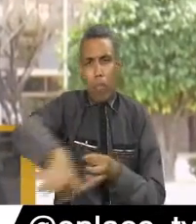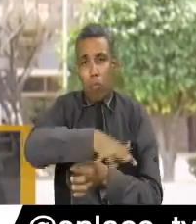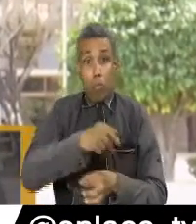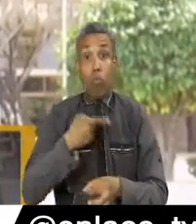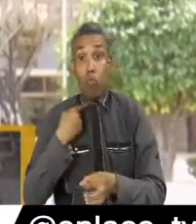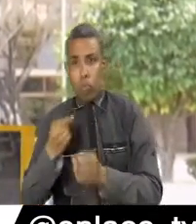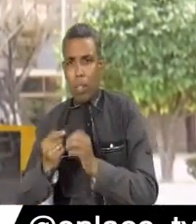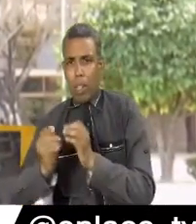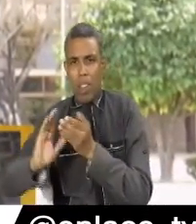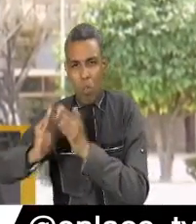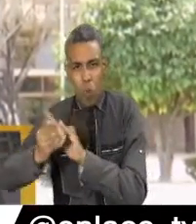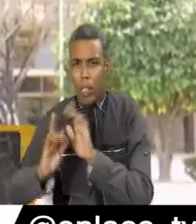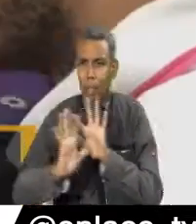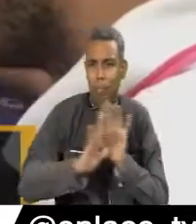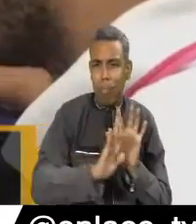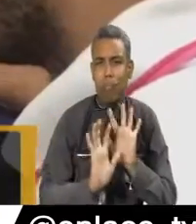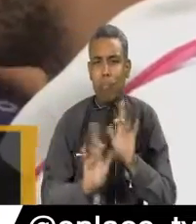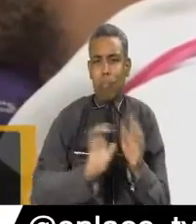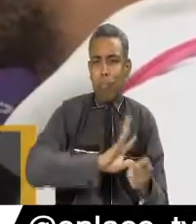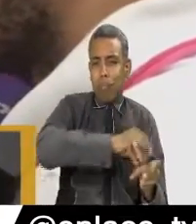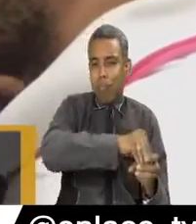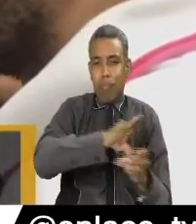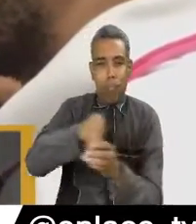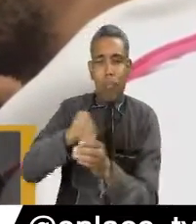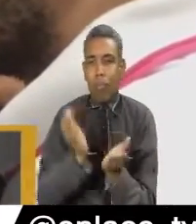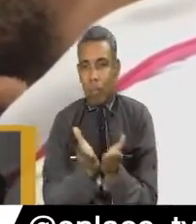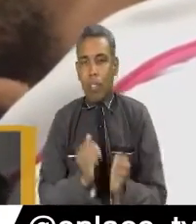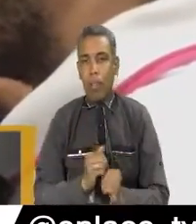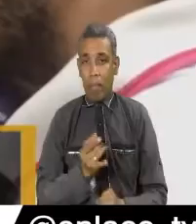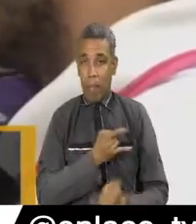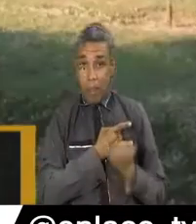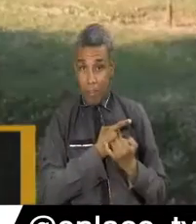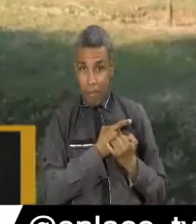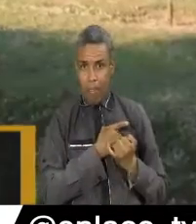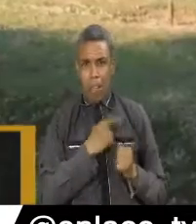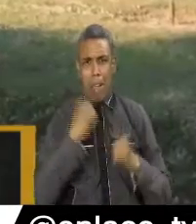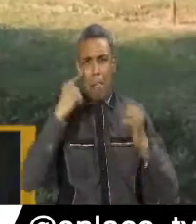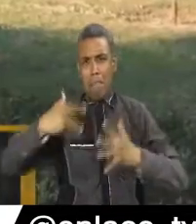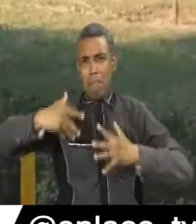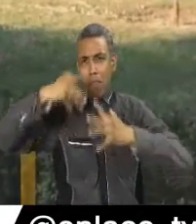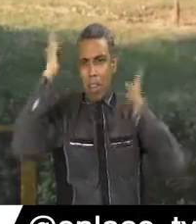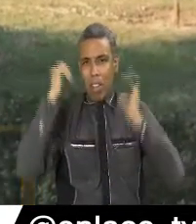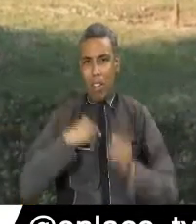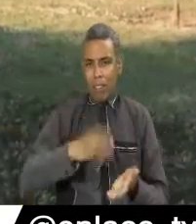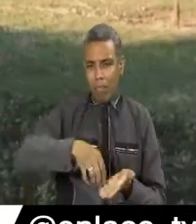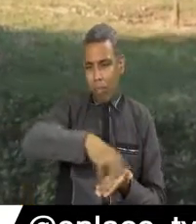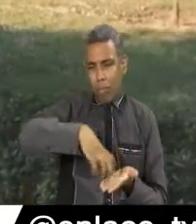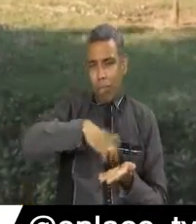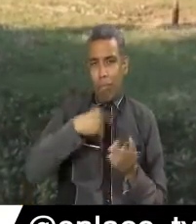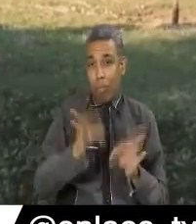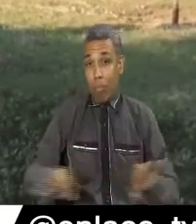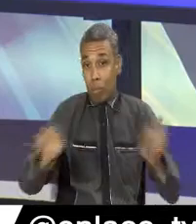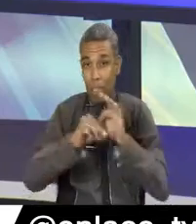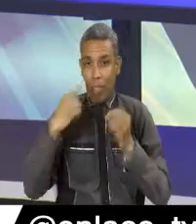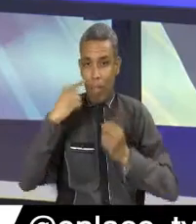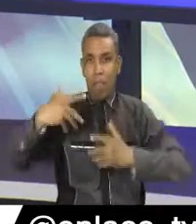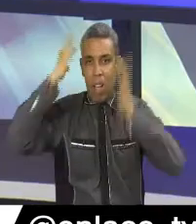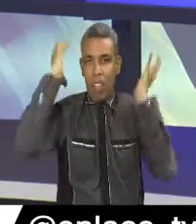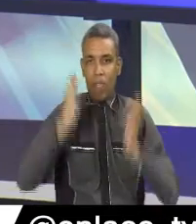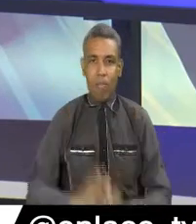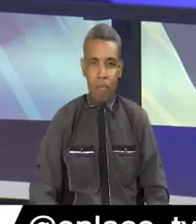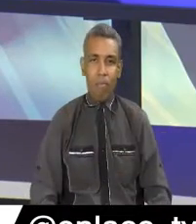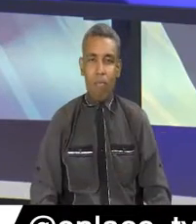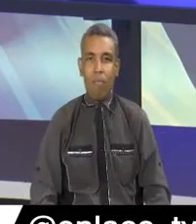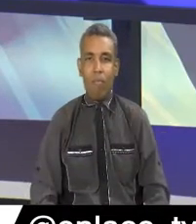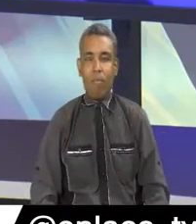que nosotros tenemos en la modalidad presencial. La Universidad Industrial de Santander es reconocida como la más importante universidad del oriente colombiano.